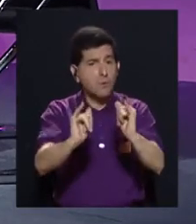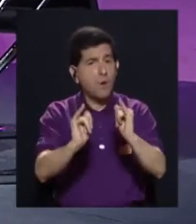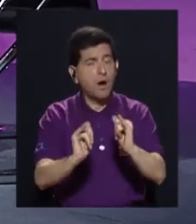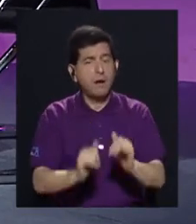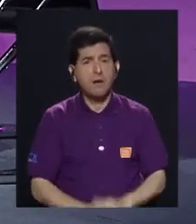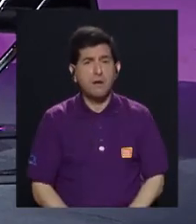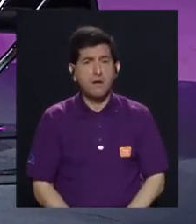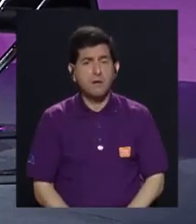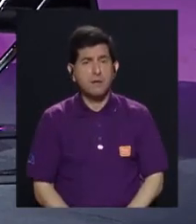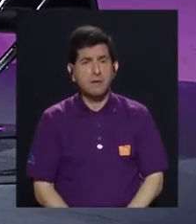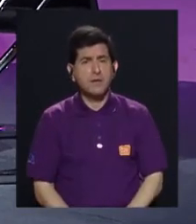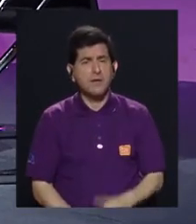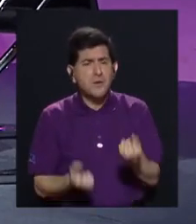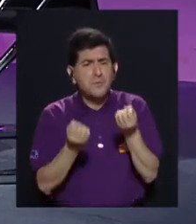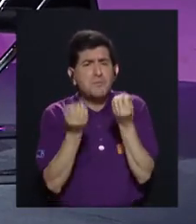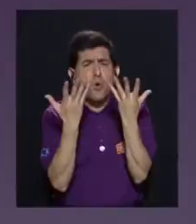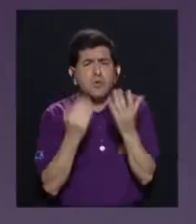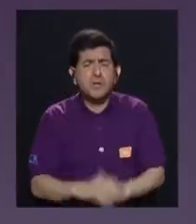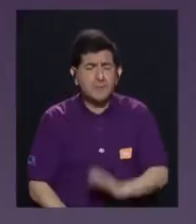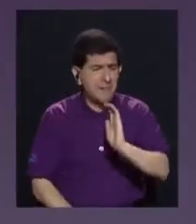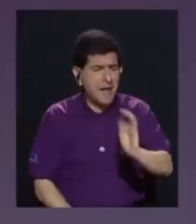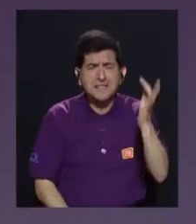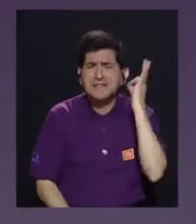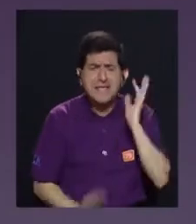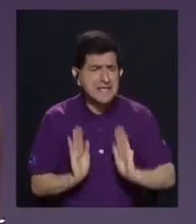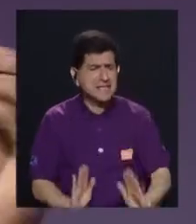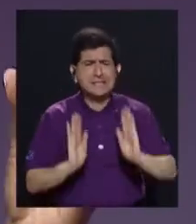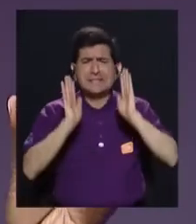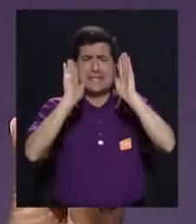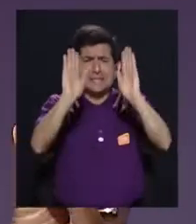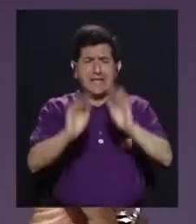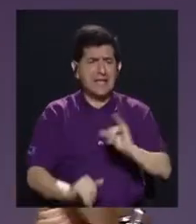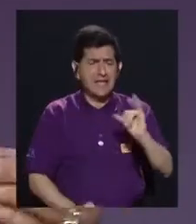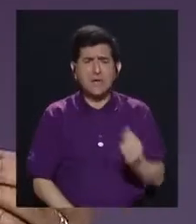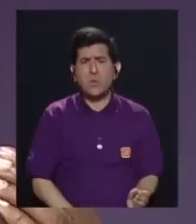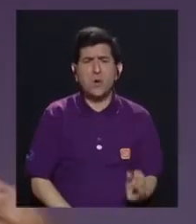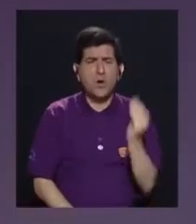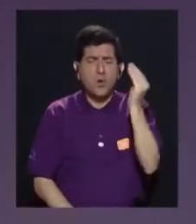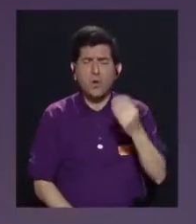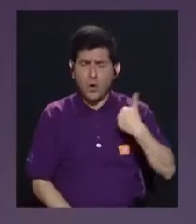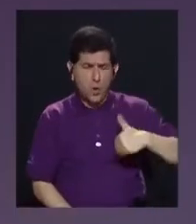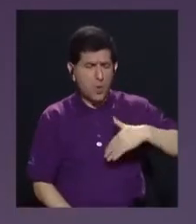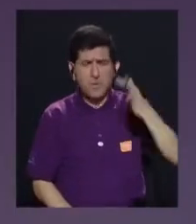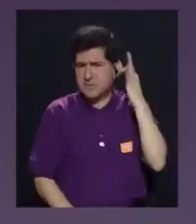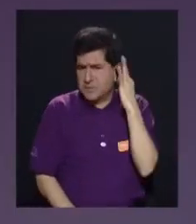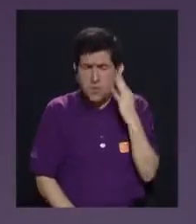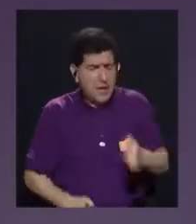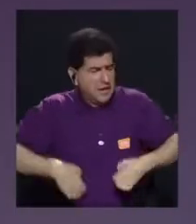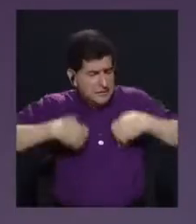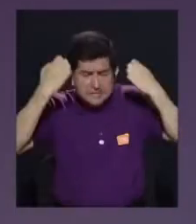y que hay tantos niños niñas extraordinarias como jóvenes hombres y mujeres extraordinarios es que tengamos